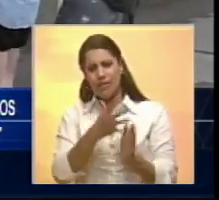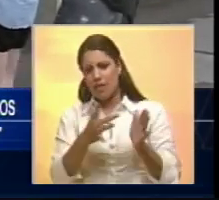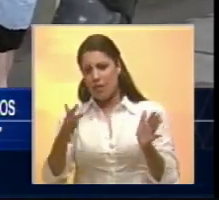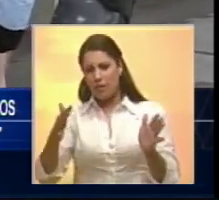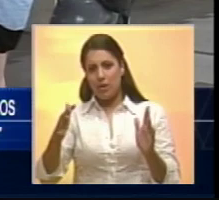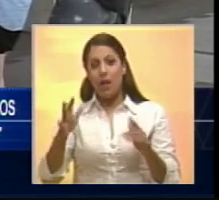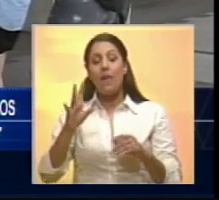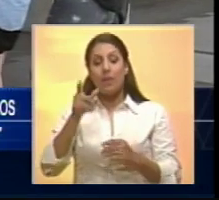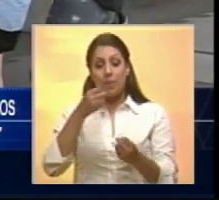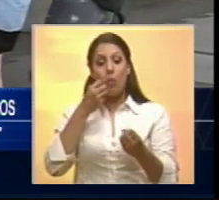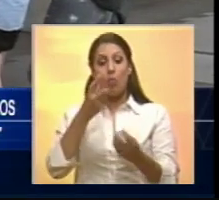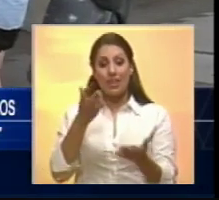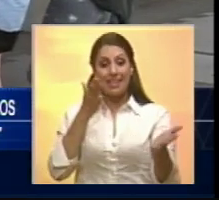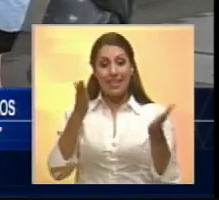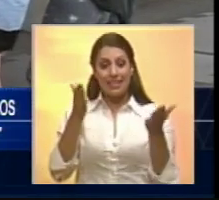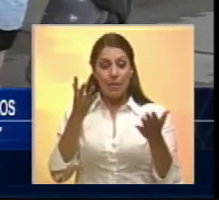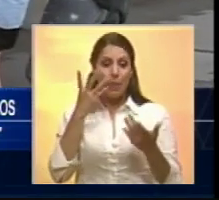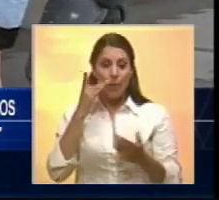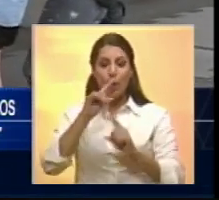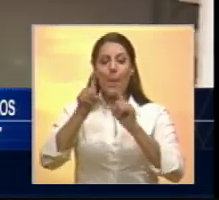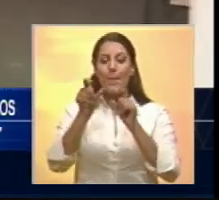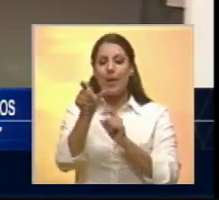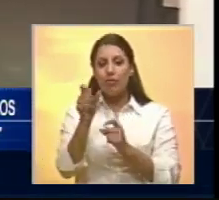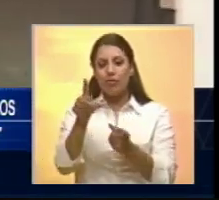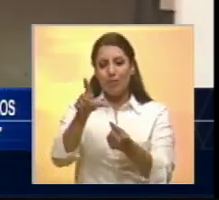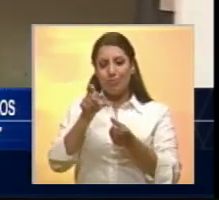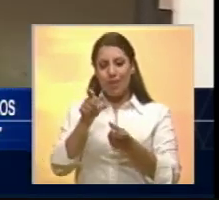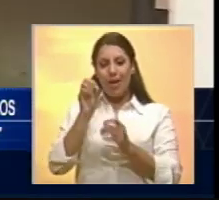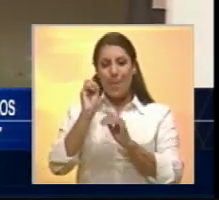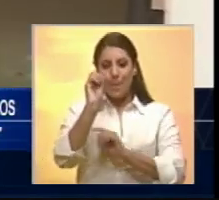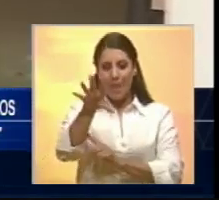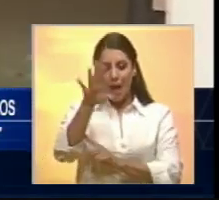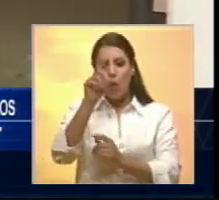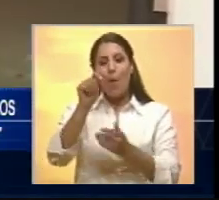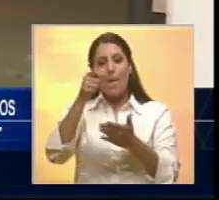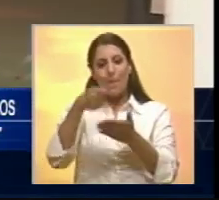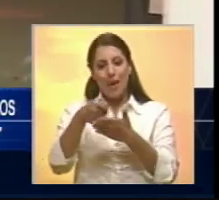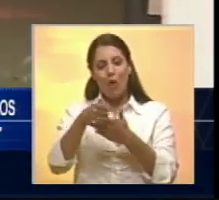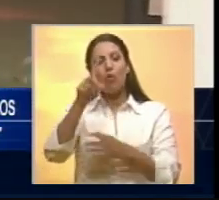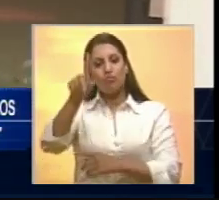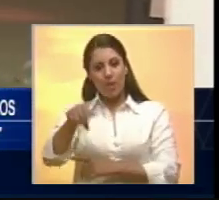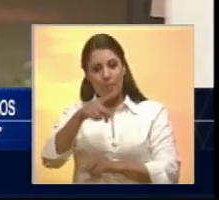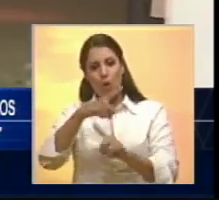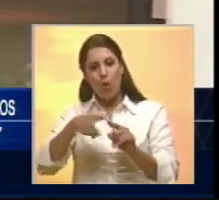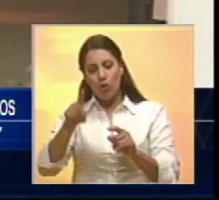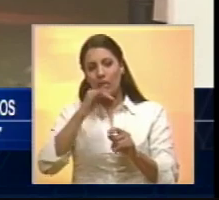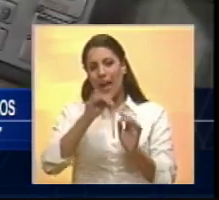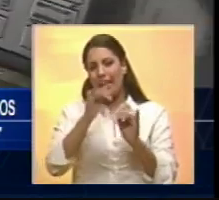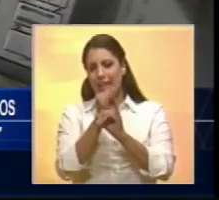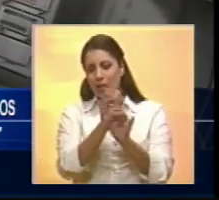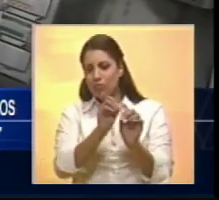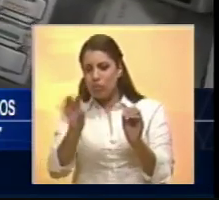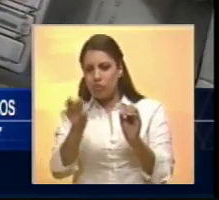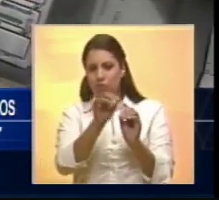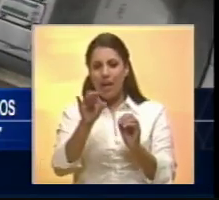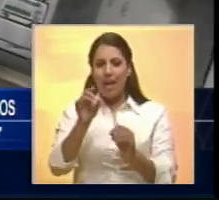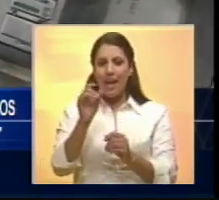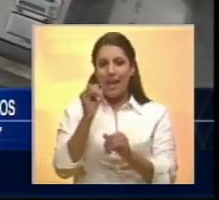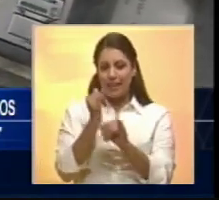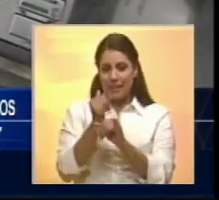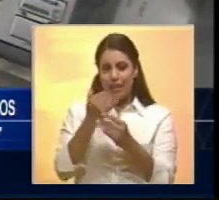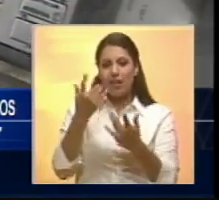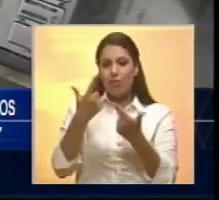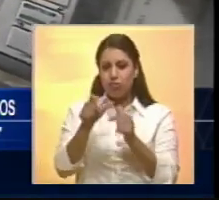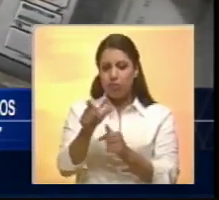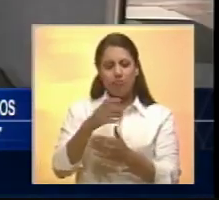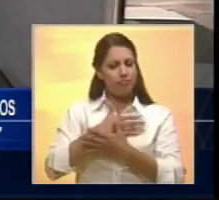decembrina. Aseveraron que servicios como consultas, retiros, depósitos, pagos, así como también transacciones electrónicas en cajeros automáticos